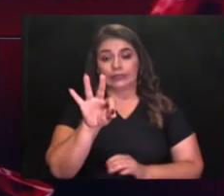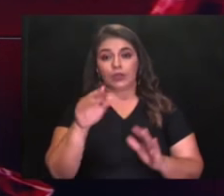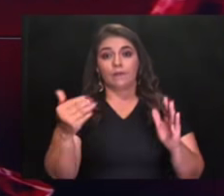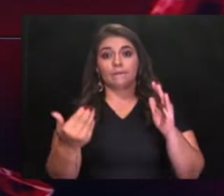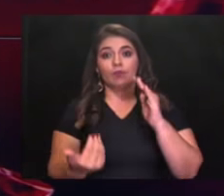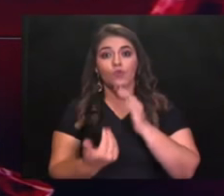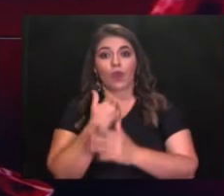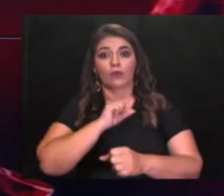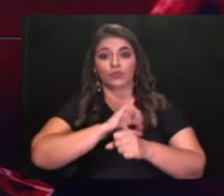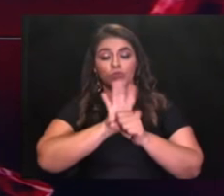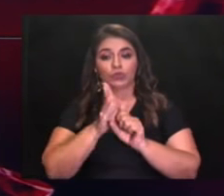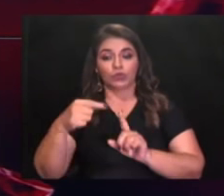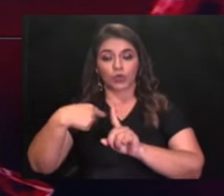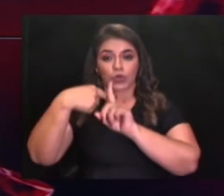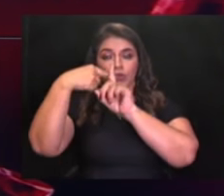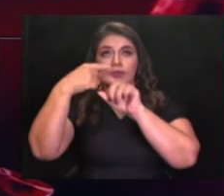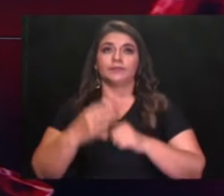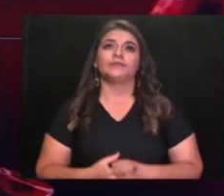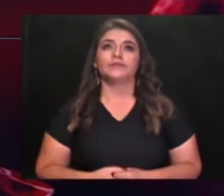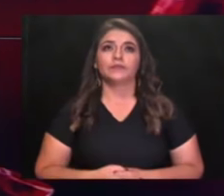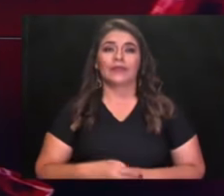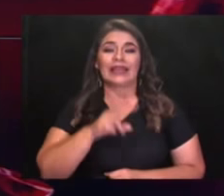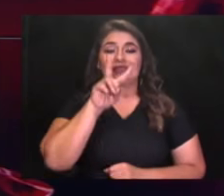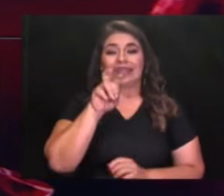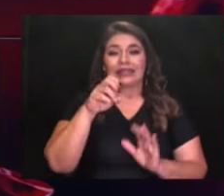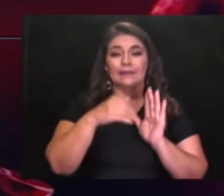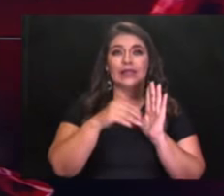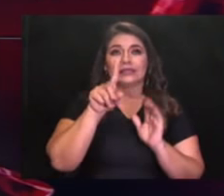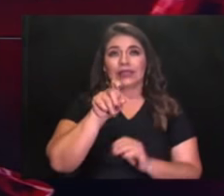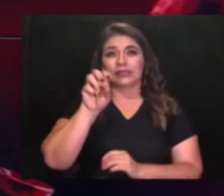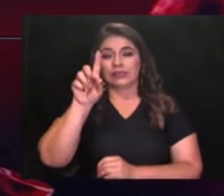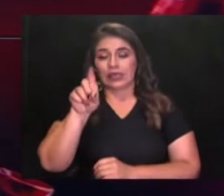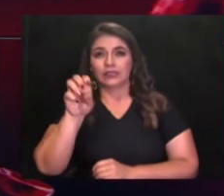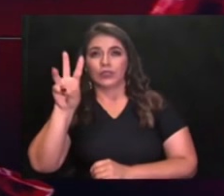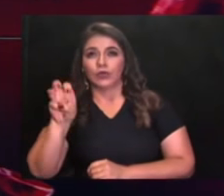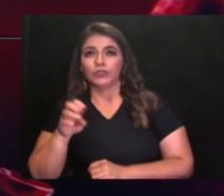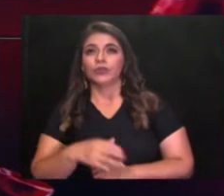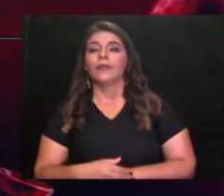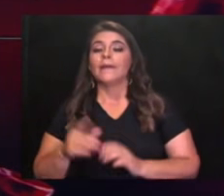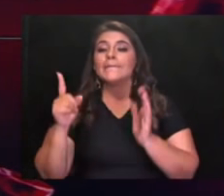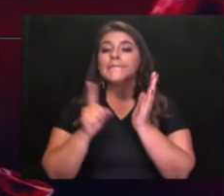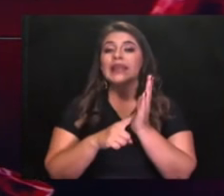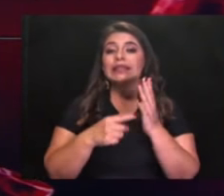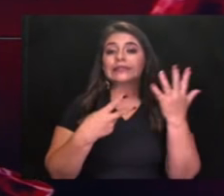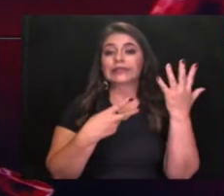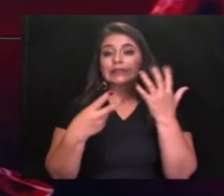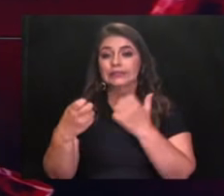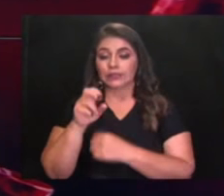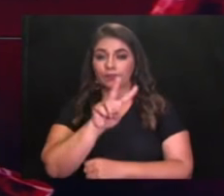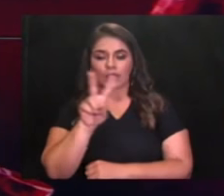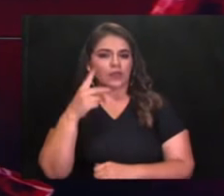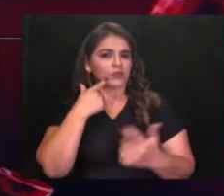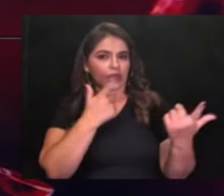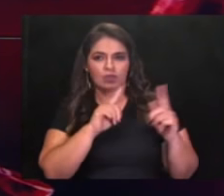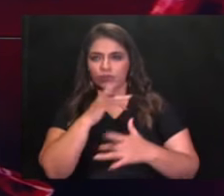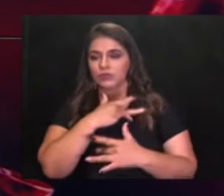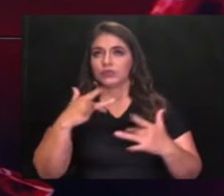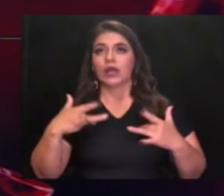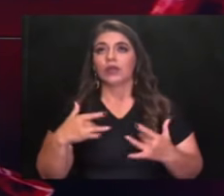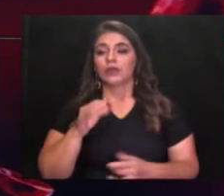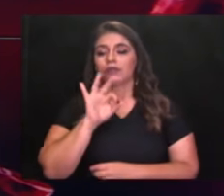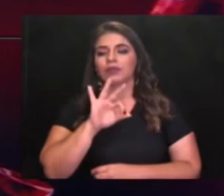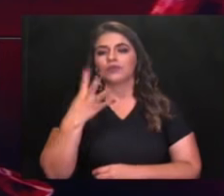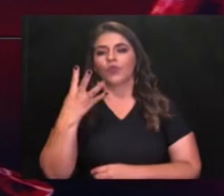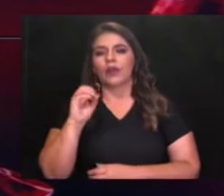un total de 7,668 contagiados. 1,722 ya se han recuperado y 340 personas